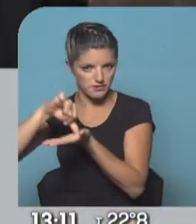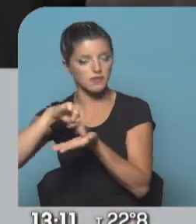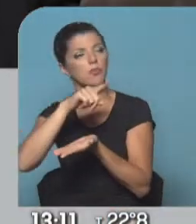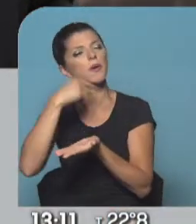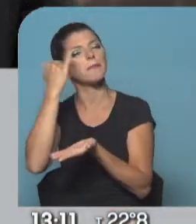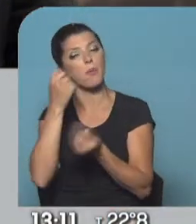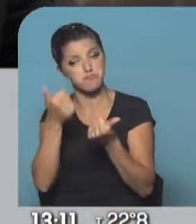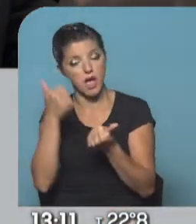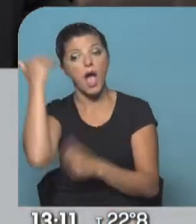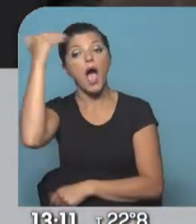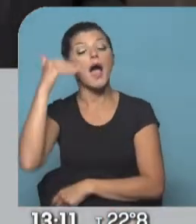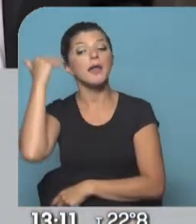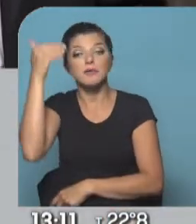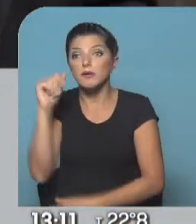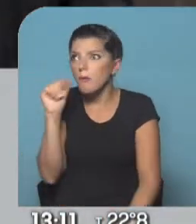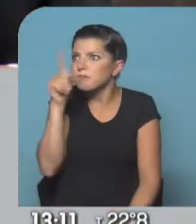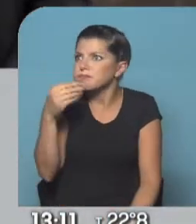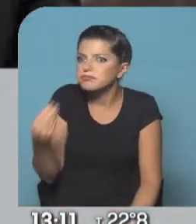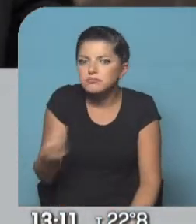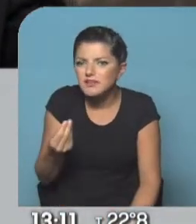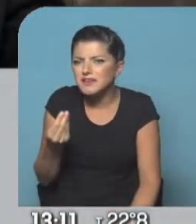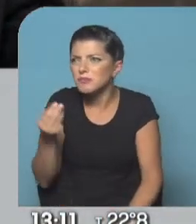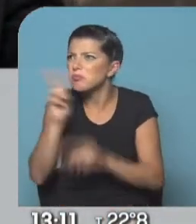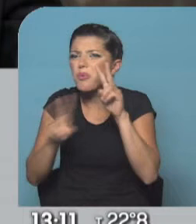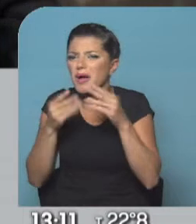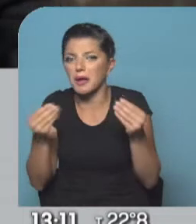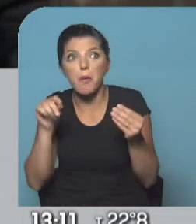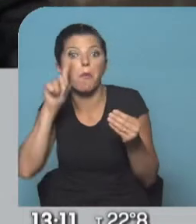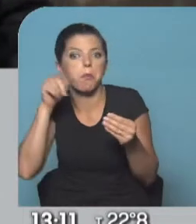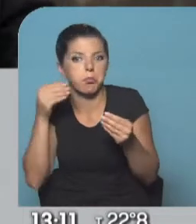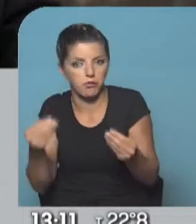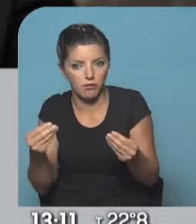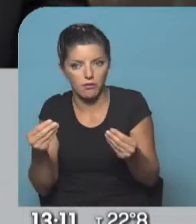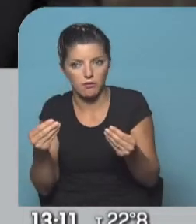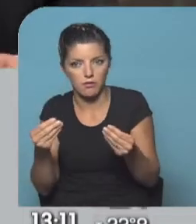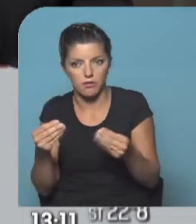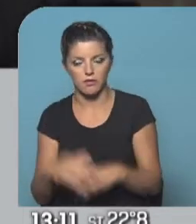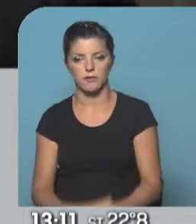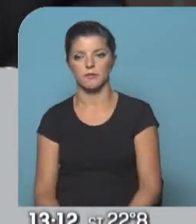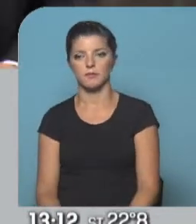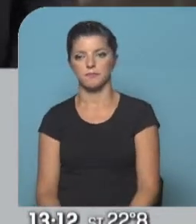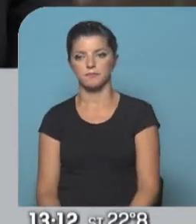Arabia Saudita, que es un interrogante a qué está jugando, ¿no? Con Hariri,